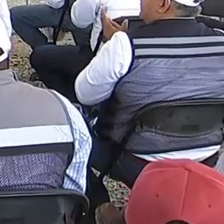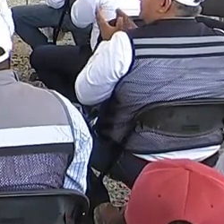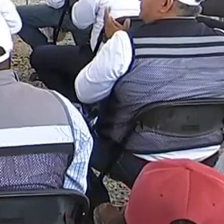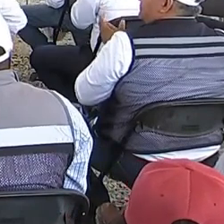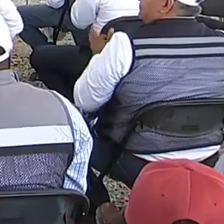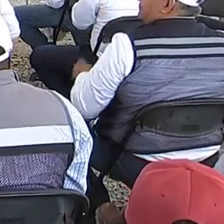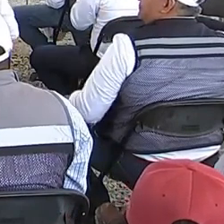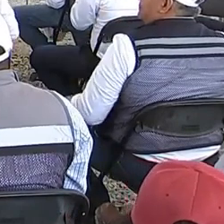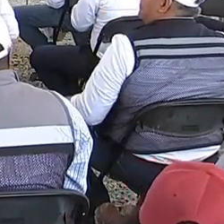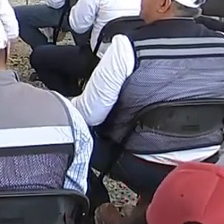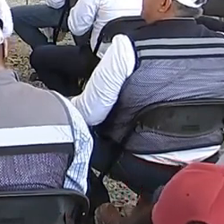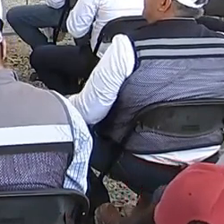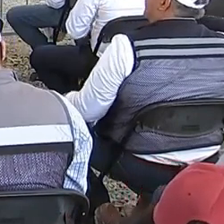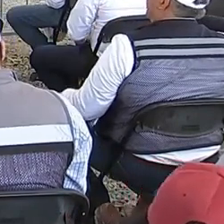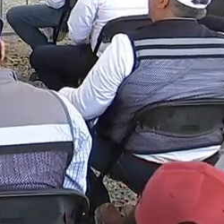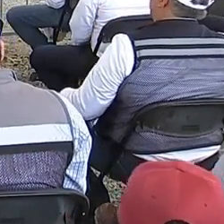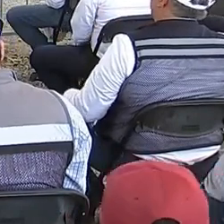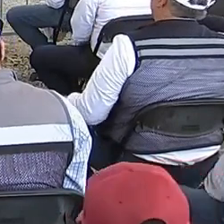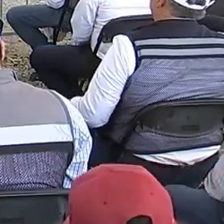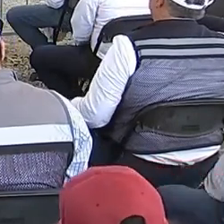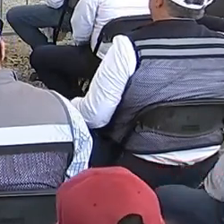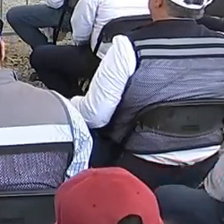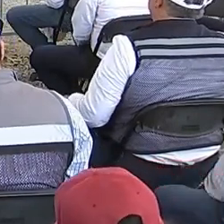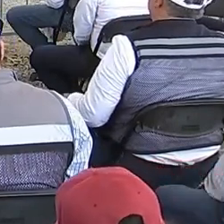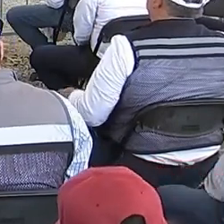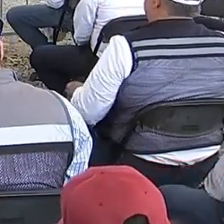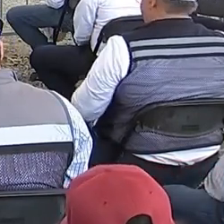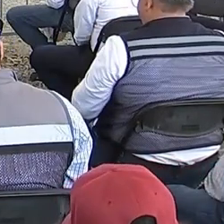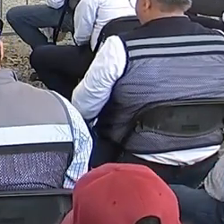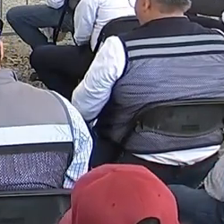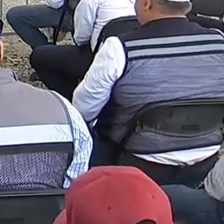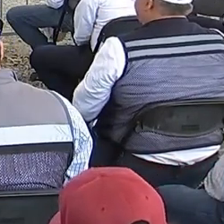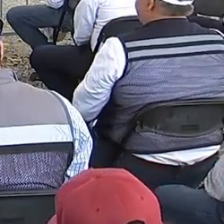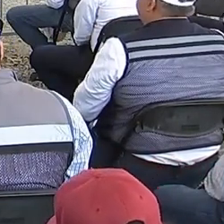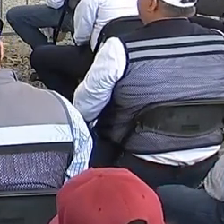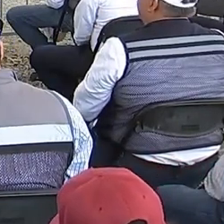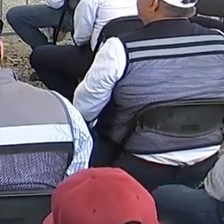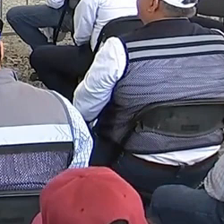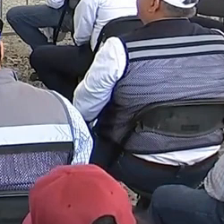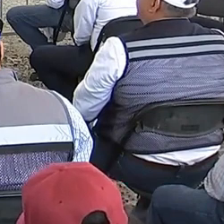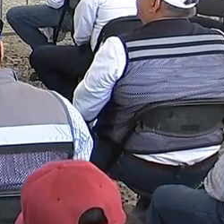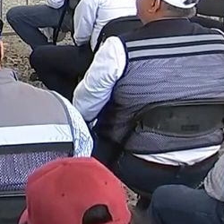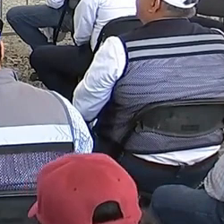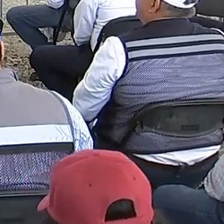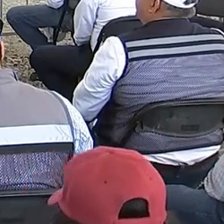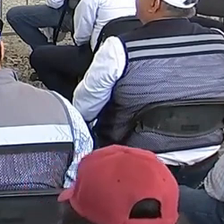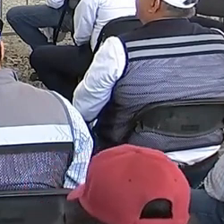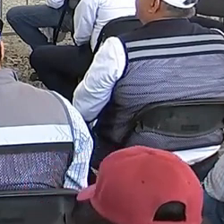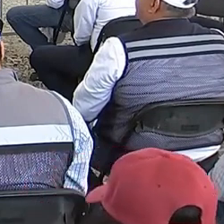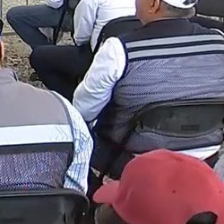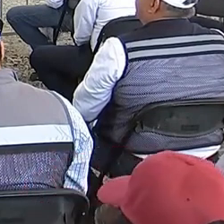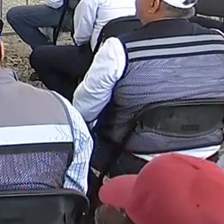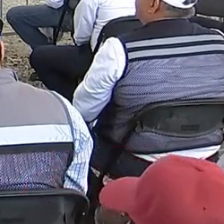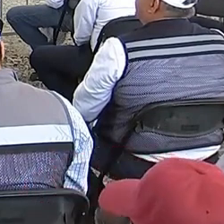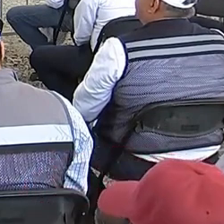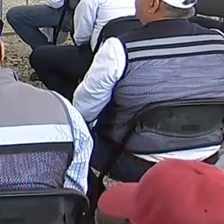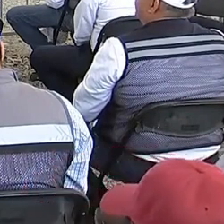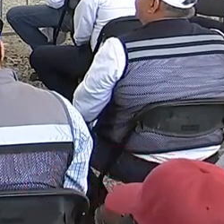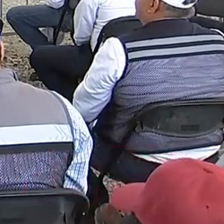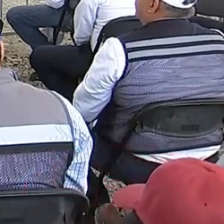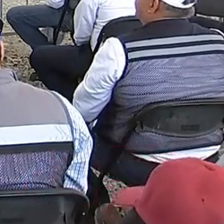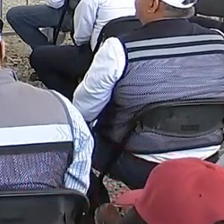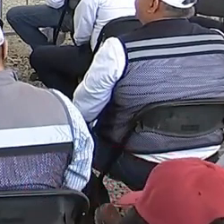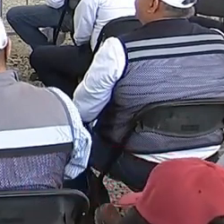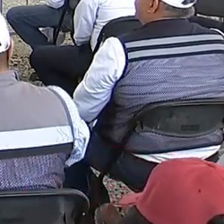Recibimos con las palabras del director general del proyecto Baluarte Presidio Presa Santa María, ingeniero Cedric Iván Escalante